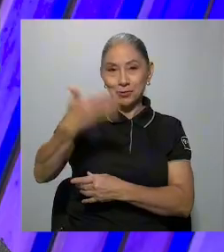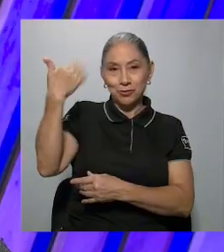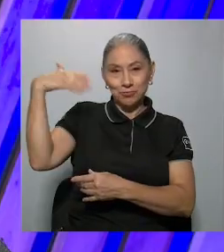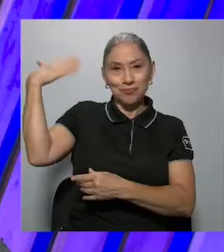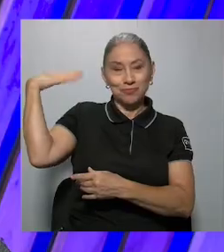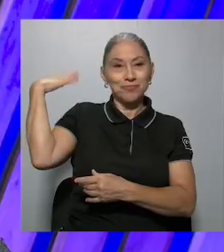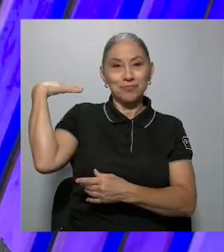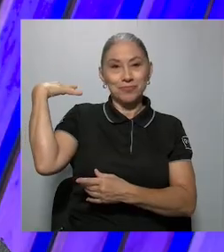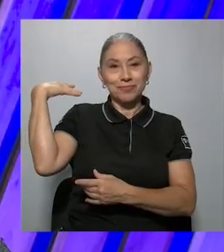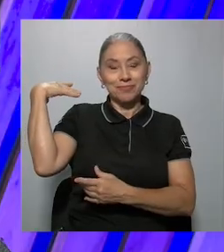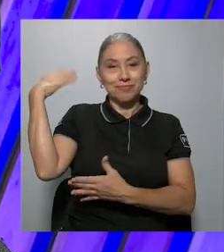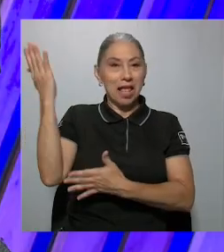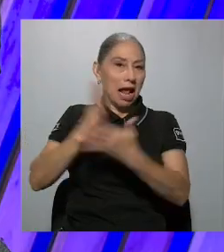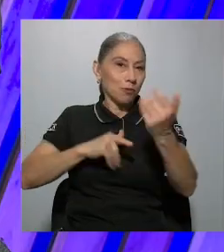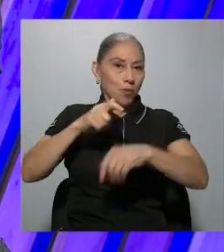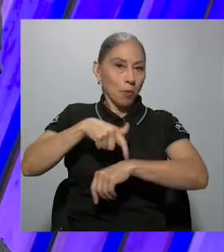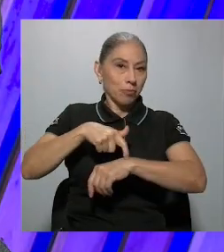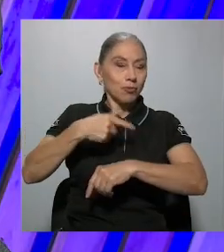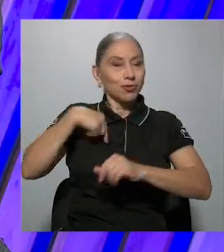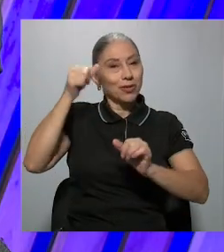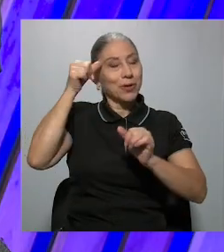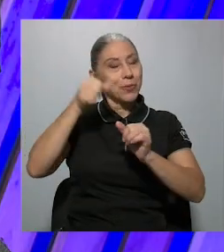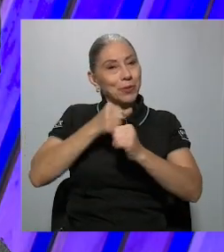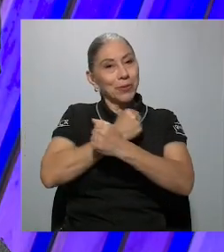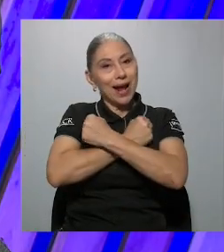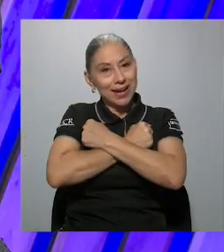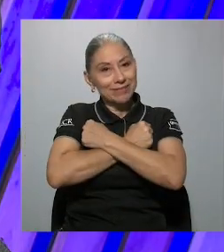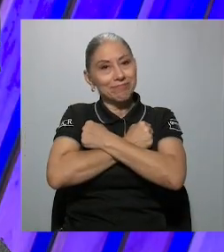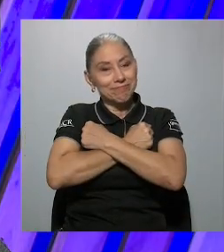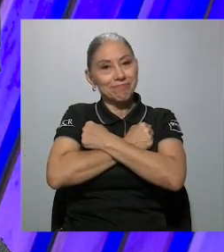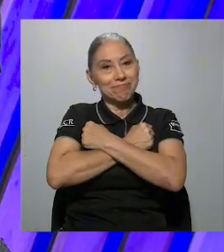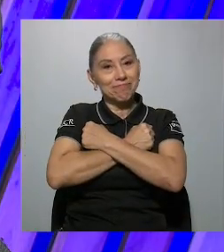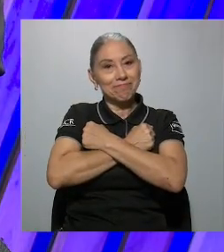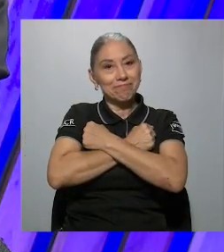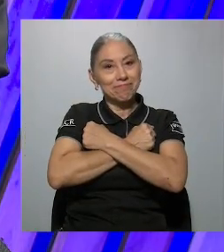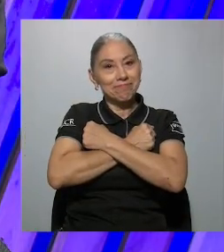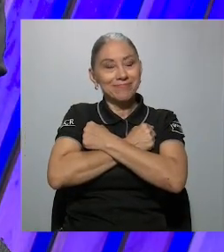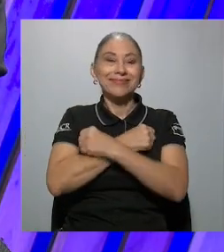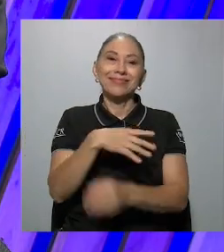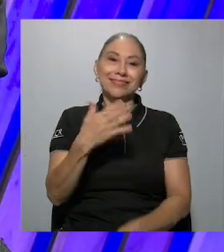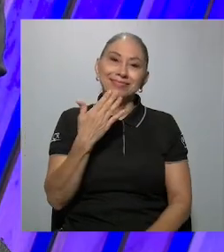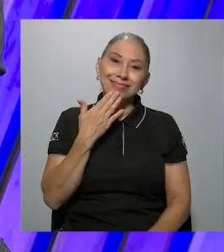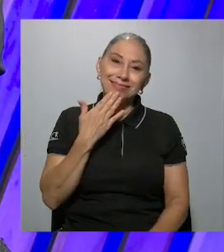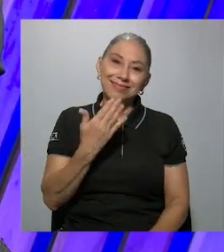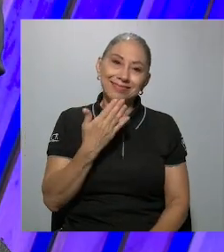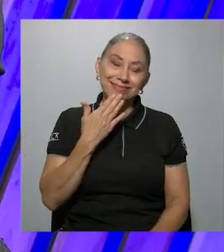del posgrado que teníamos en alguna época y que recuerdo con gran cariño.